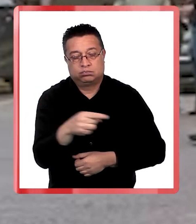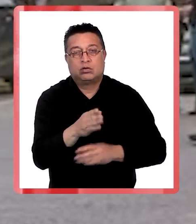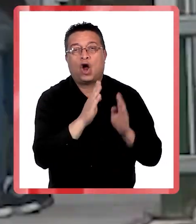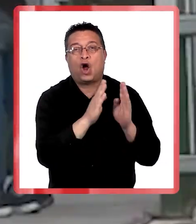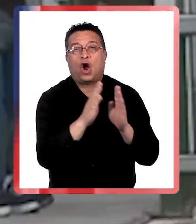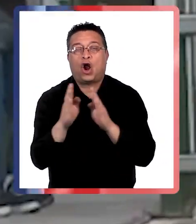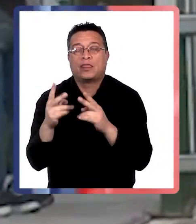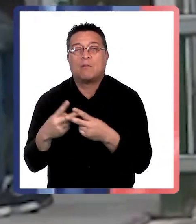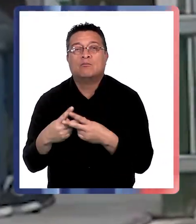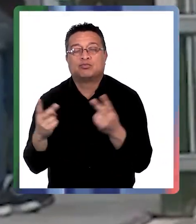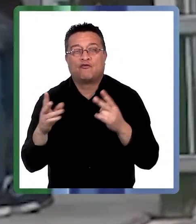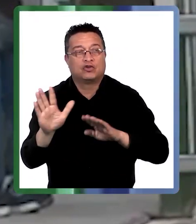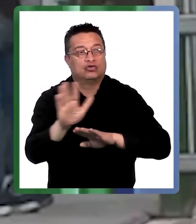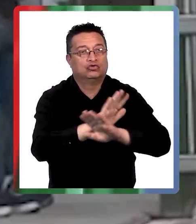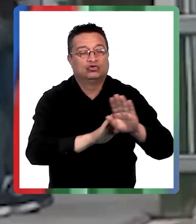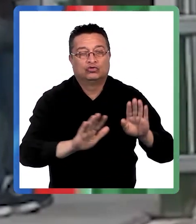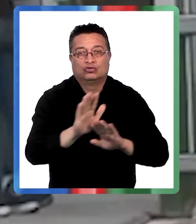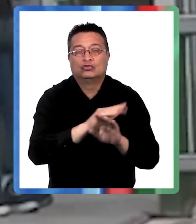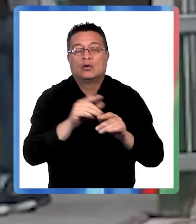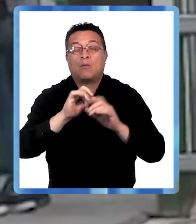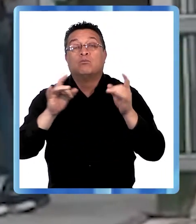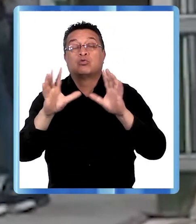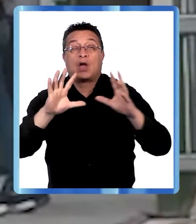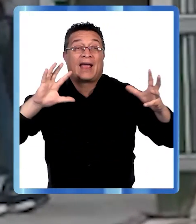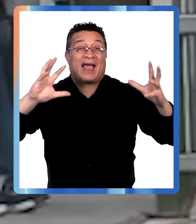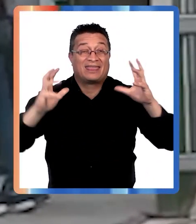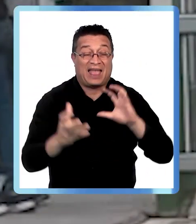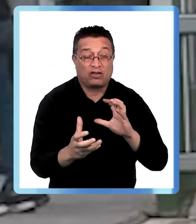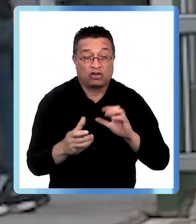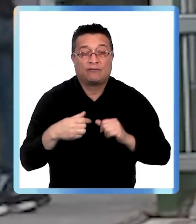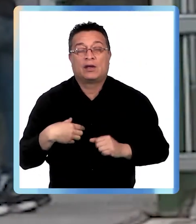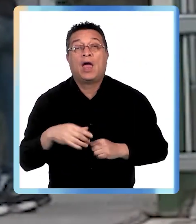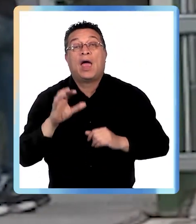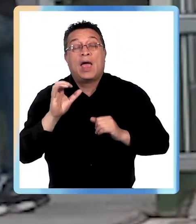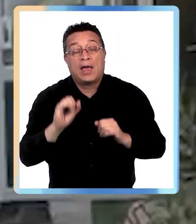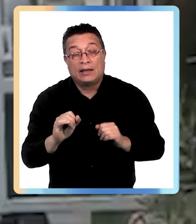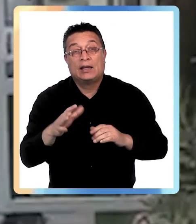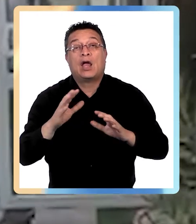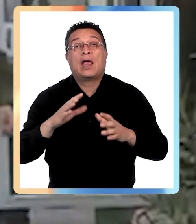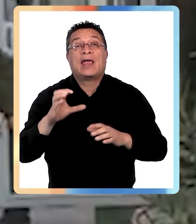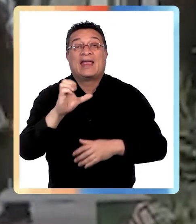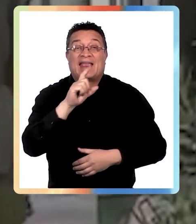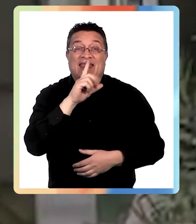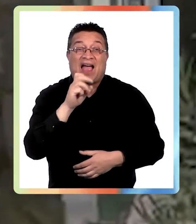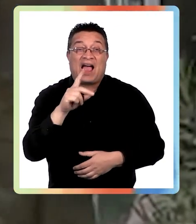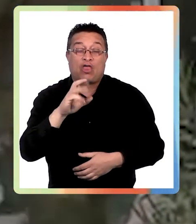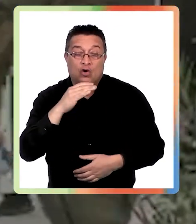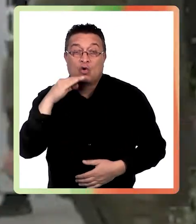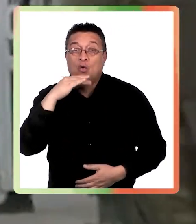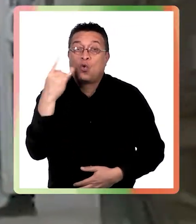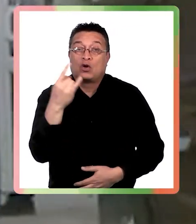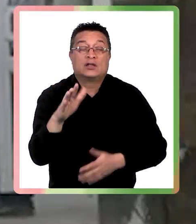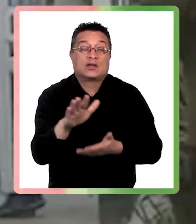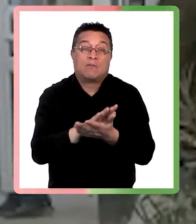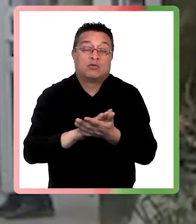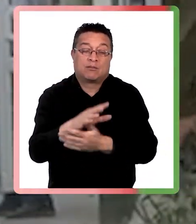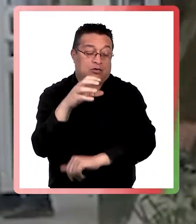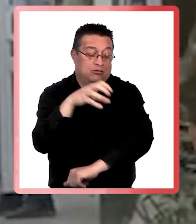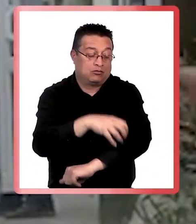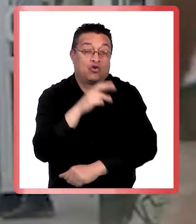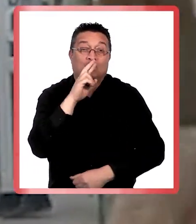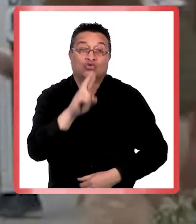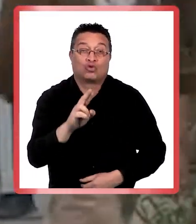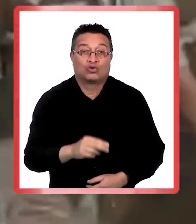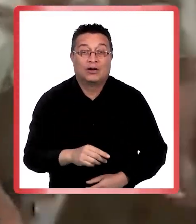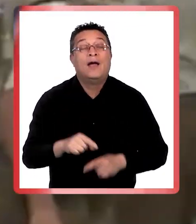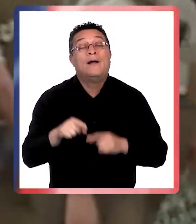orden público y seguridad pública, por ejemplo, cuando hay catástrofes o cuando hay estado de emergencia, como sucede en la macrozona sur. Entonces, en el